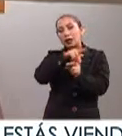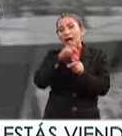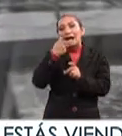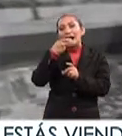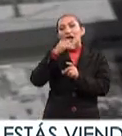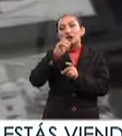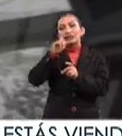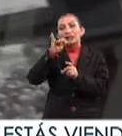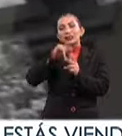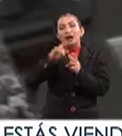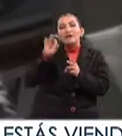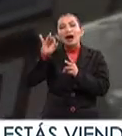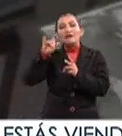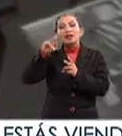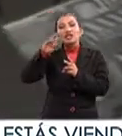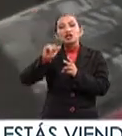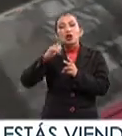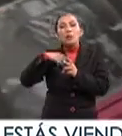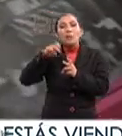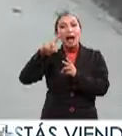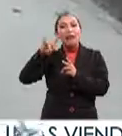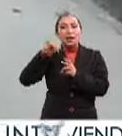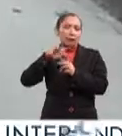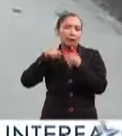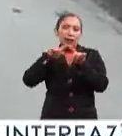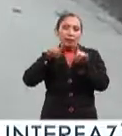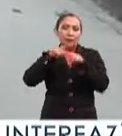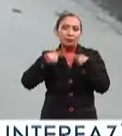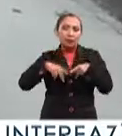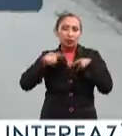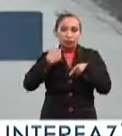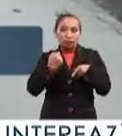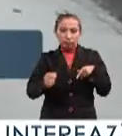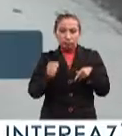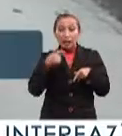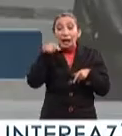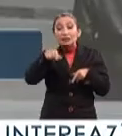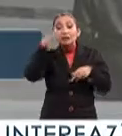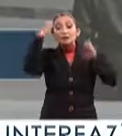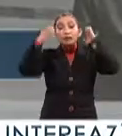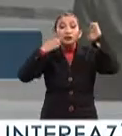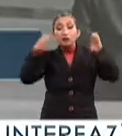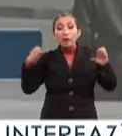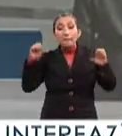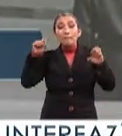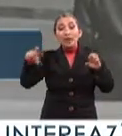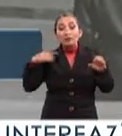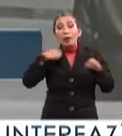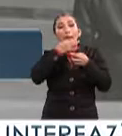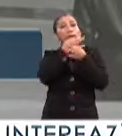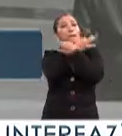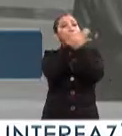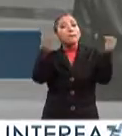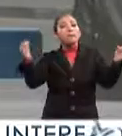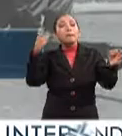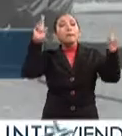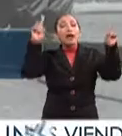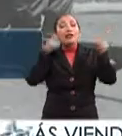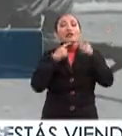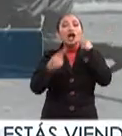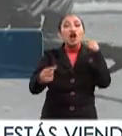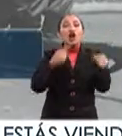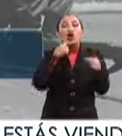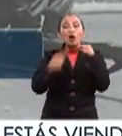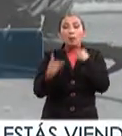Gerardo Estrada y Fabricio Mejía Madrid, entre otros. Esta exposición forma parte de la campaña Diálogo